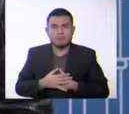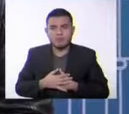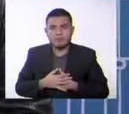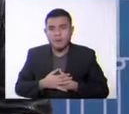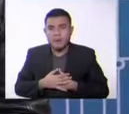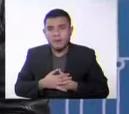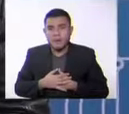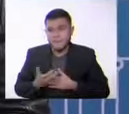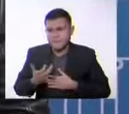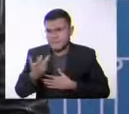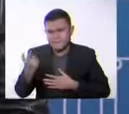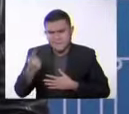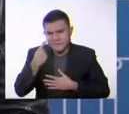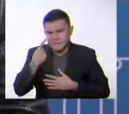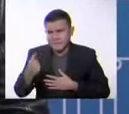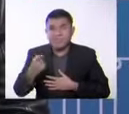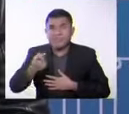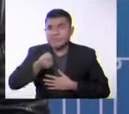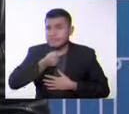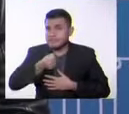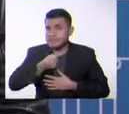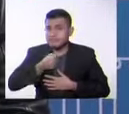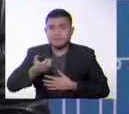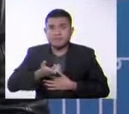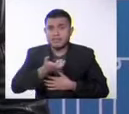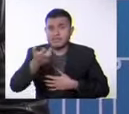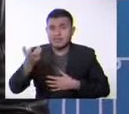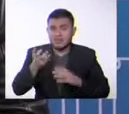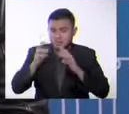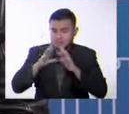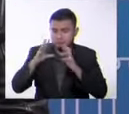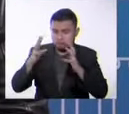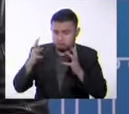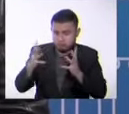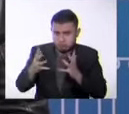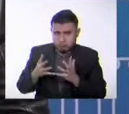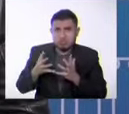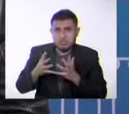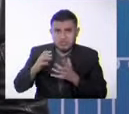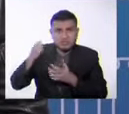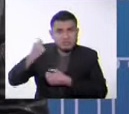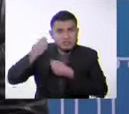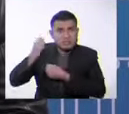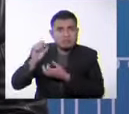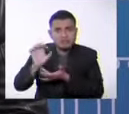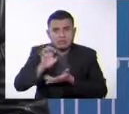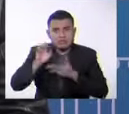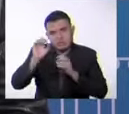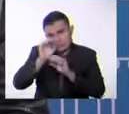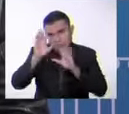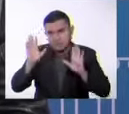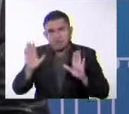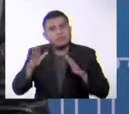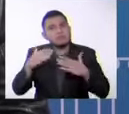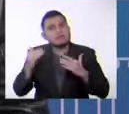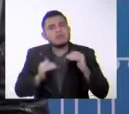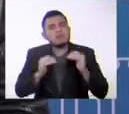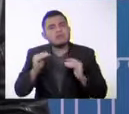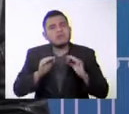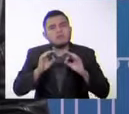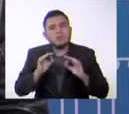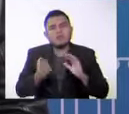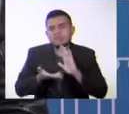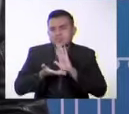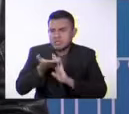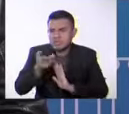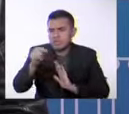estábamos viendo toda esta información de los movimientos ecologistas. Esperamos que les haya quedado claro, y si no, pues vamos a seguir hablando en